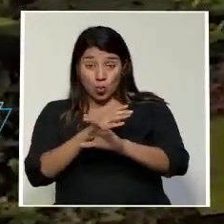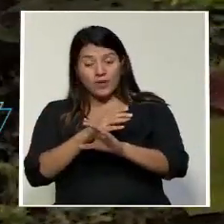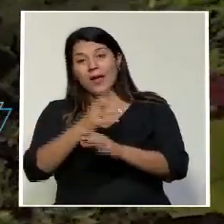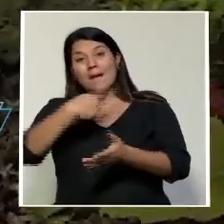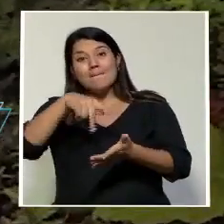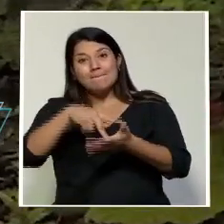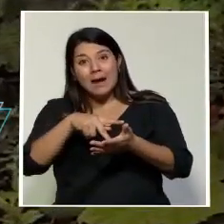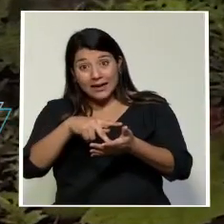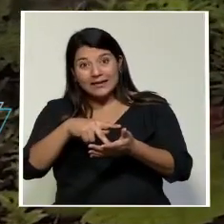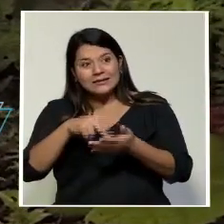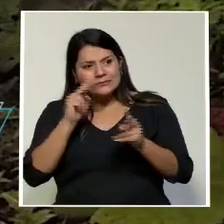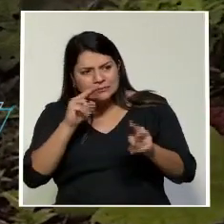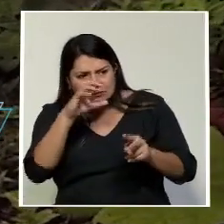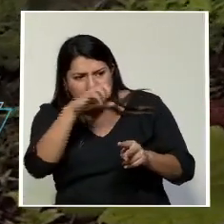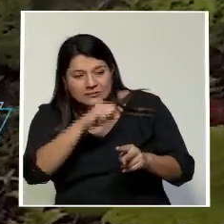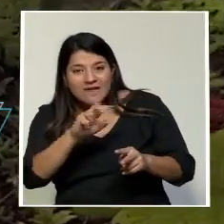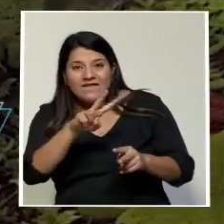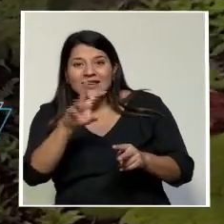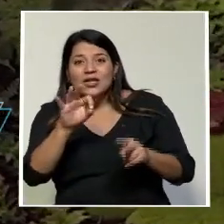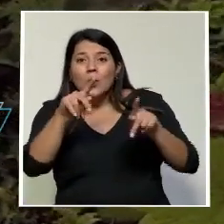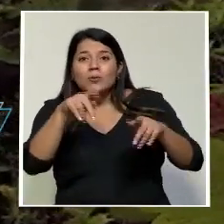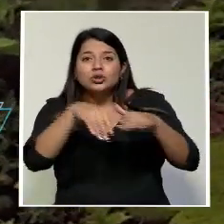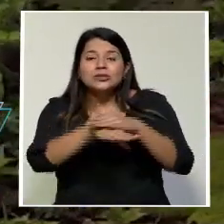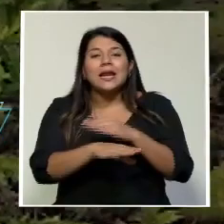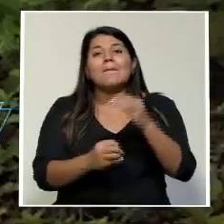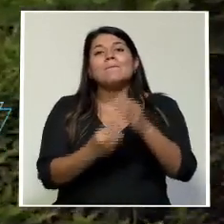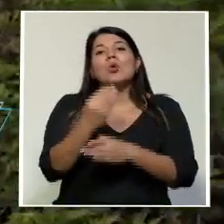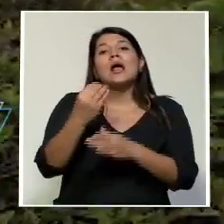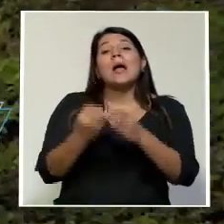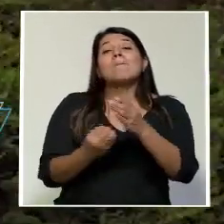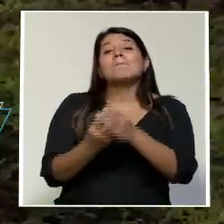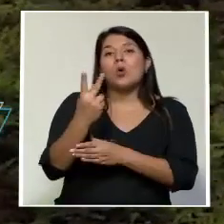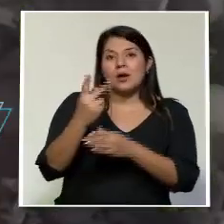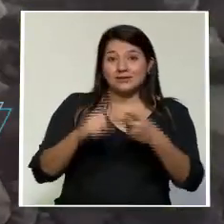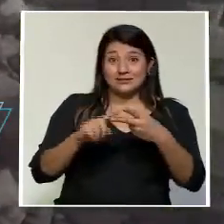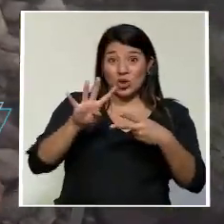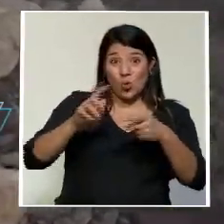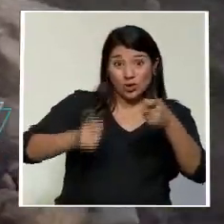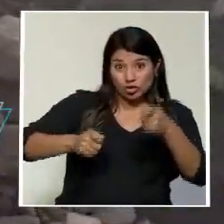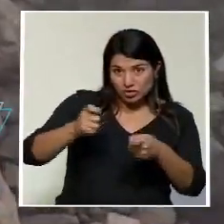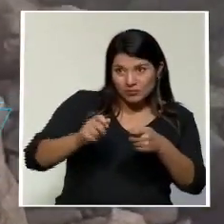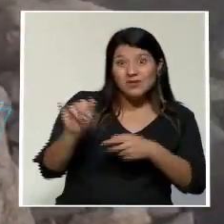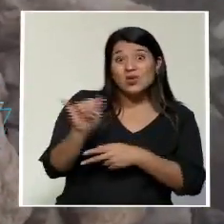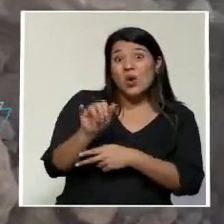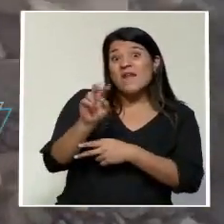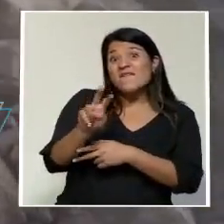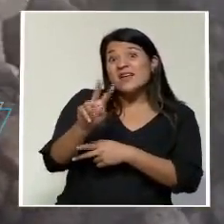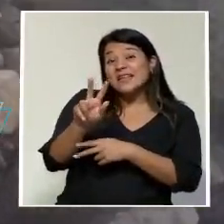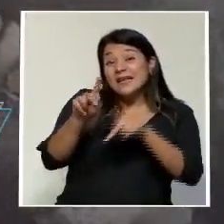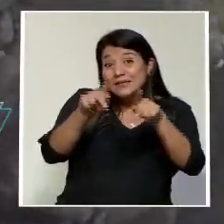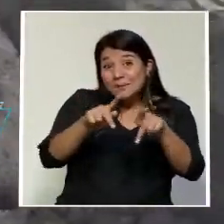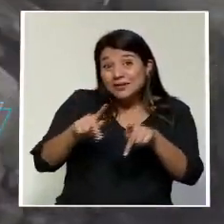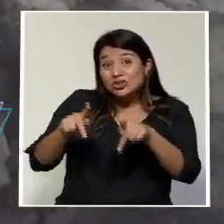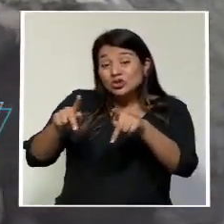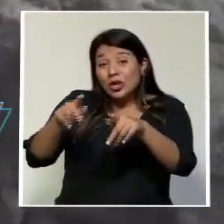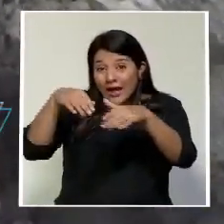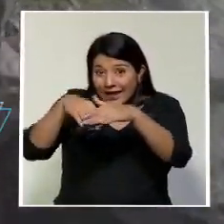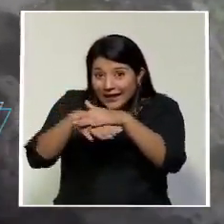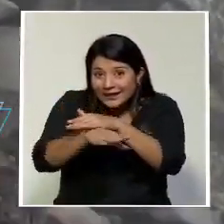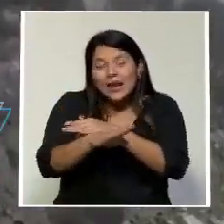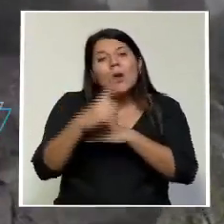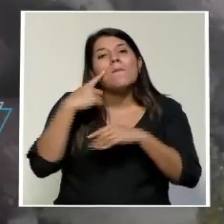ingresaban al volcán Poaz. El sábado 4 de septiembre sorprendieron a otro grupo de 23 personas quienes iban ingresando por